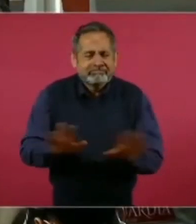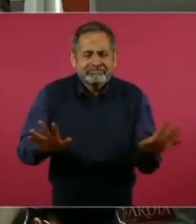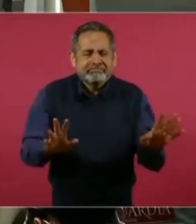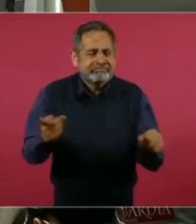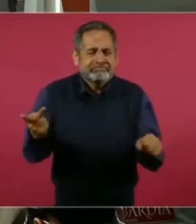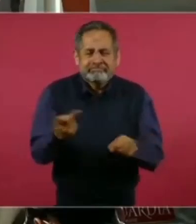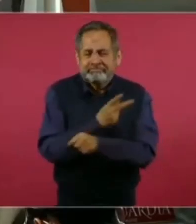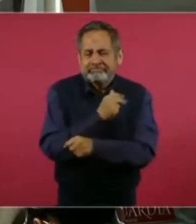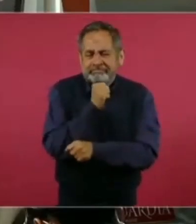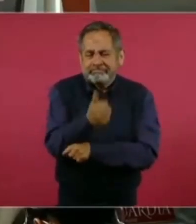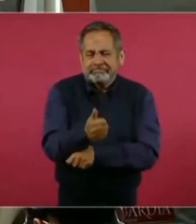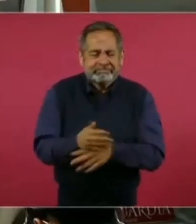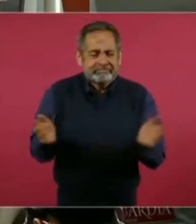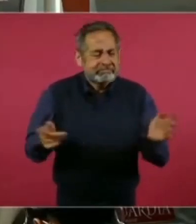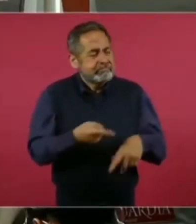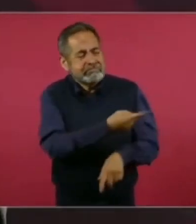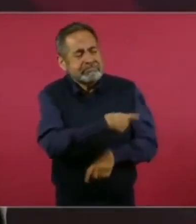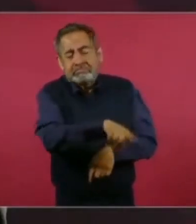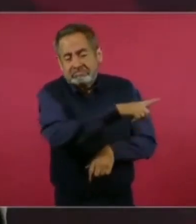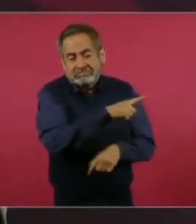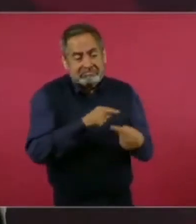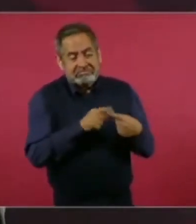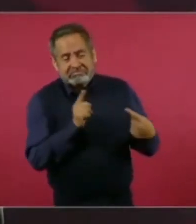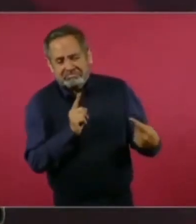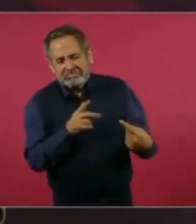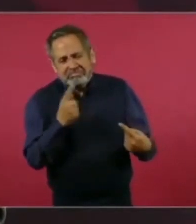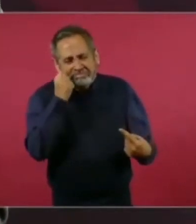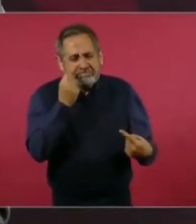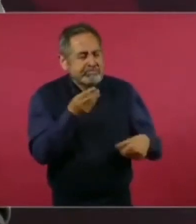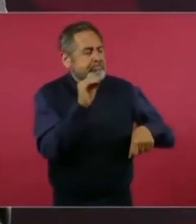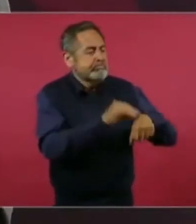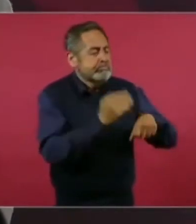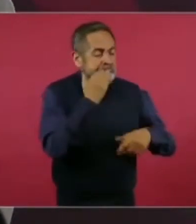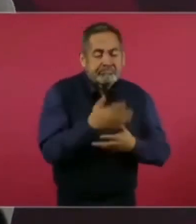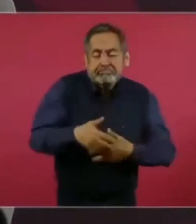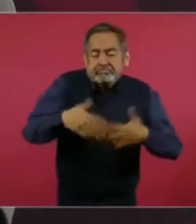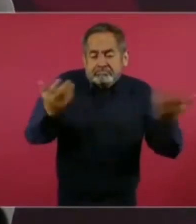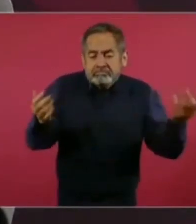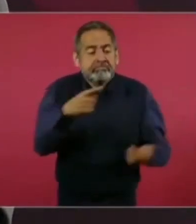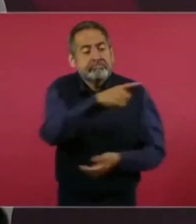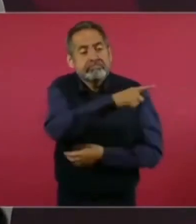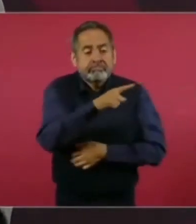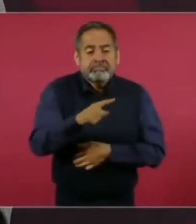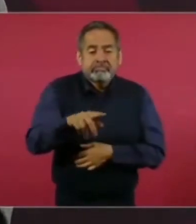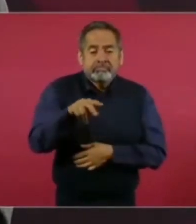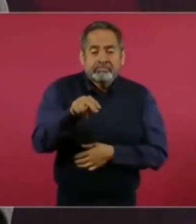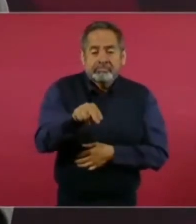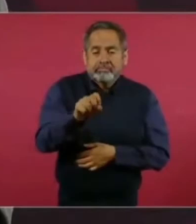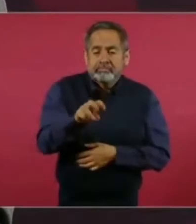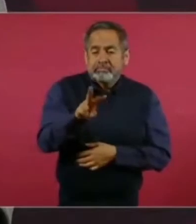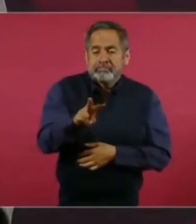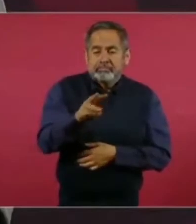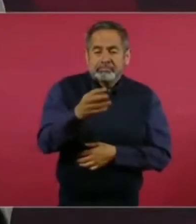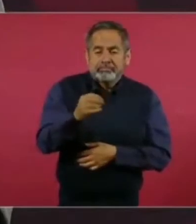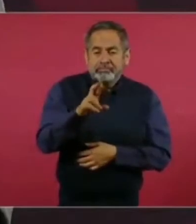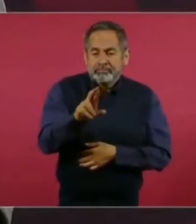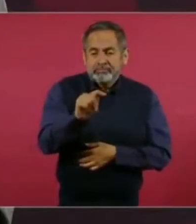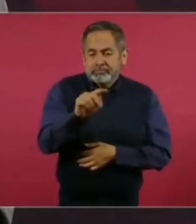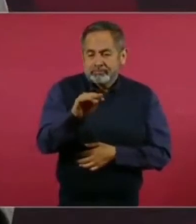nada se han portado muy bien el New York Times este